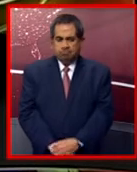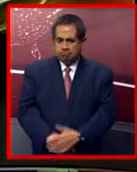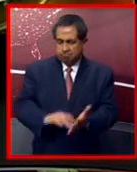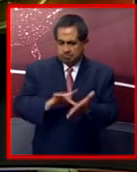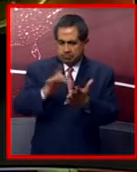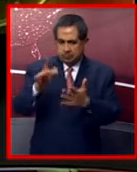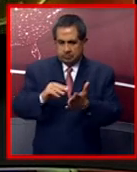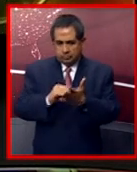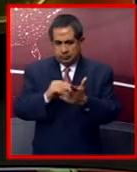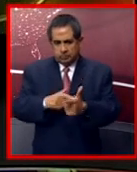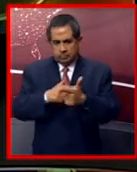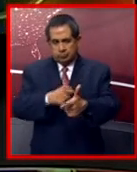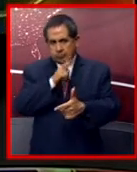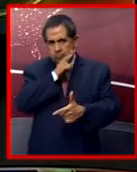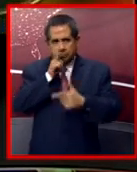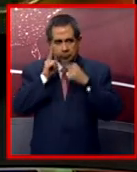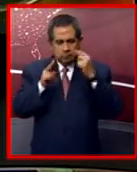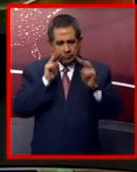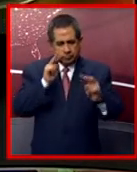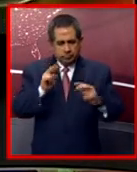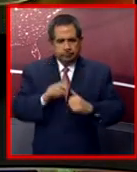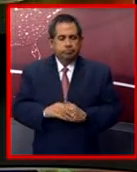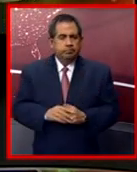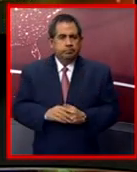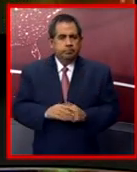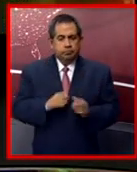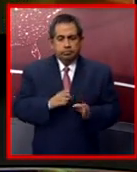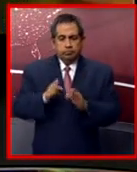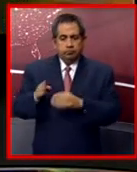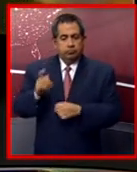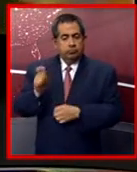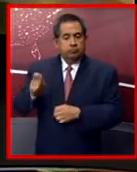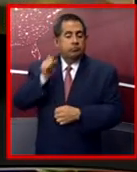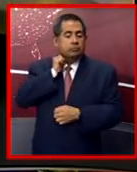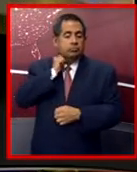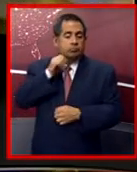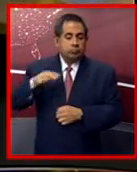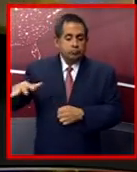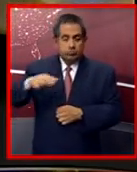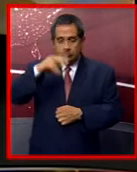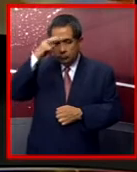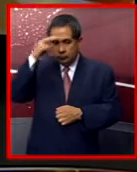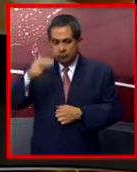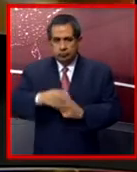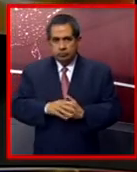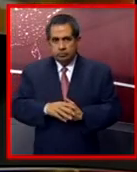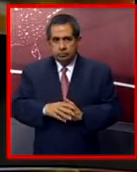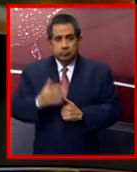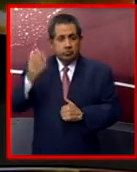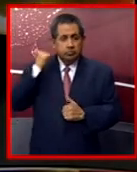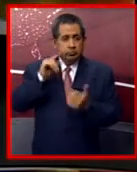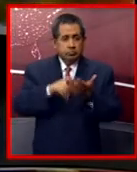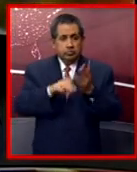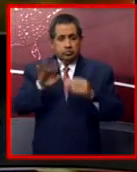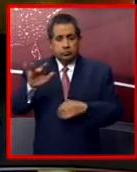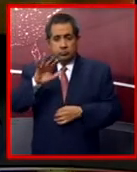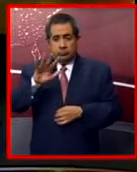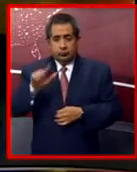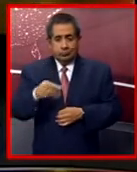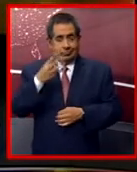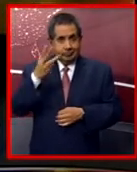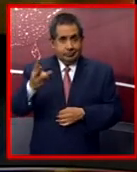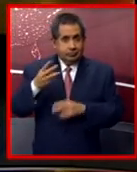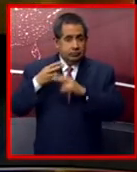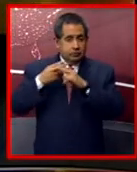Continuar con nosotros en Noticias del Congreso, vamos ahora a la actividad en el Senado de la República. El 17 de octubre de 1953